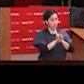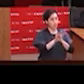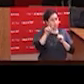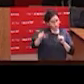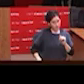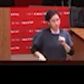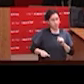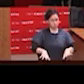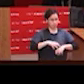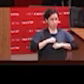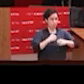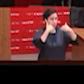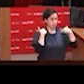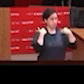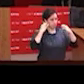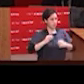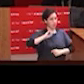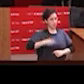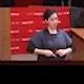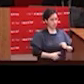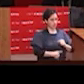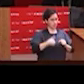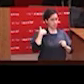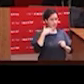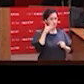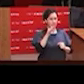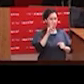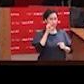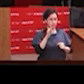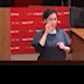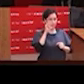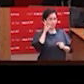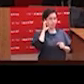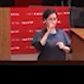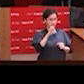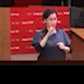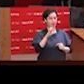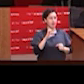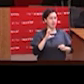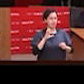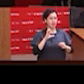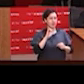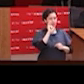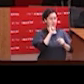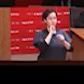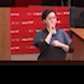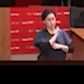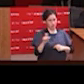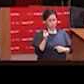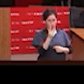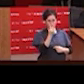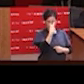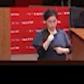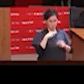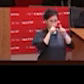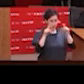el director general de F fsc de la fundación